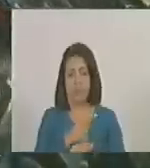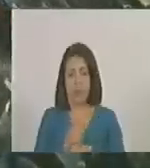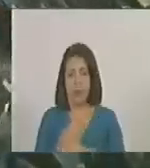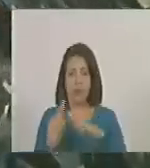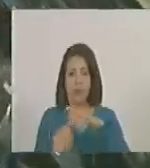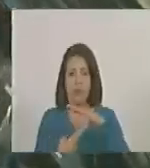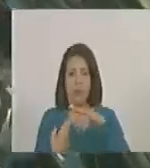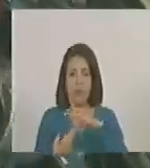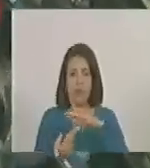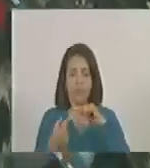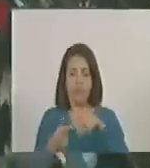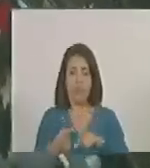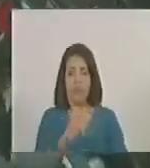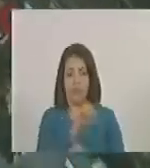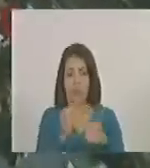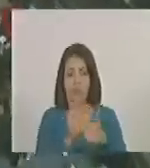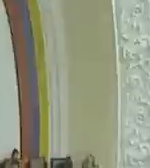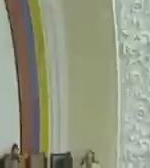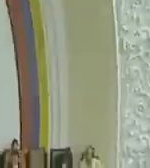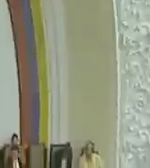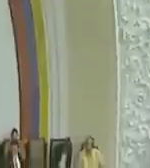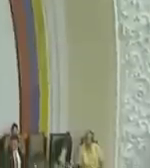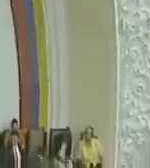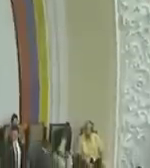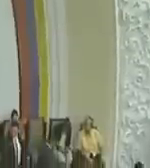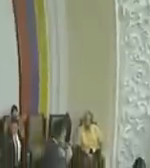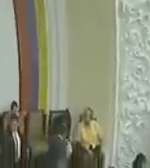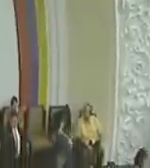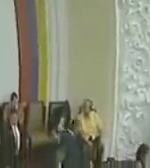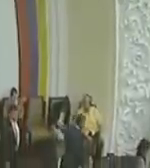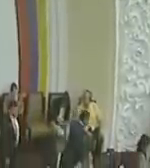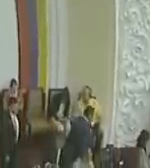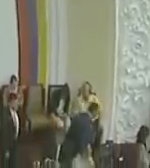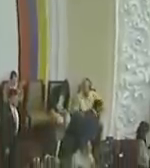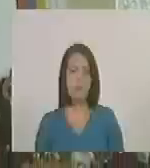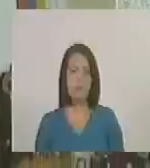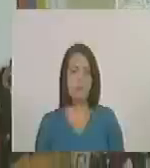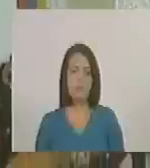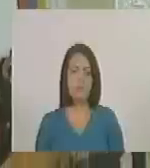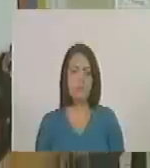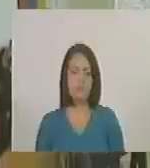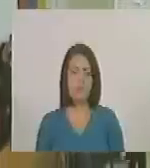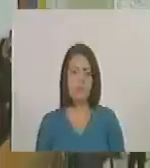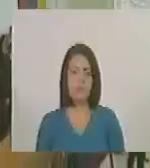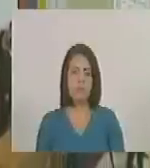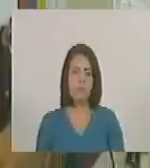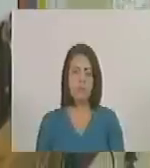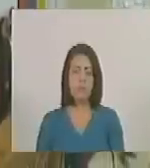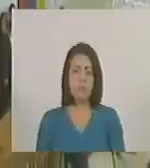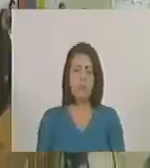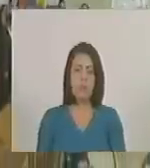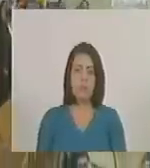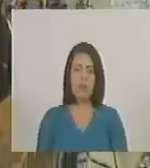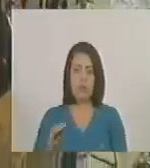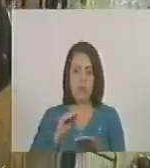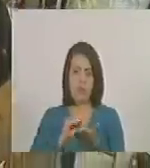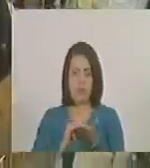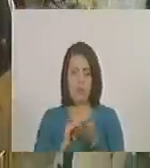de receso, subsecretaria. Diputadas y diputados, se reanuda la